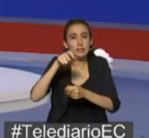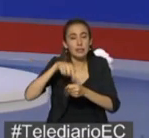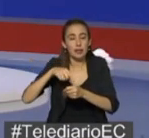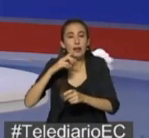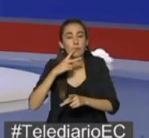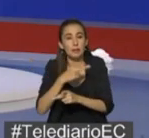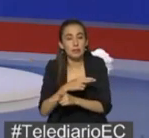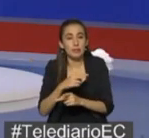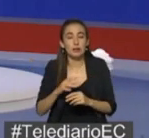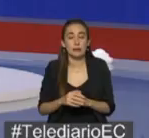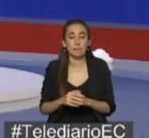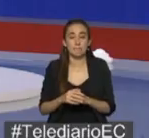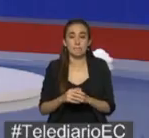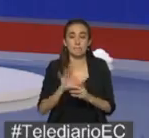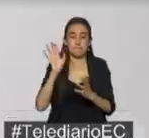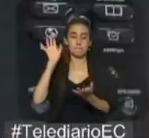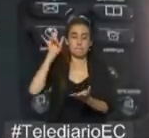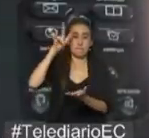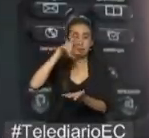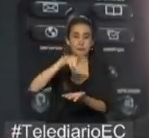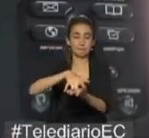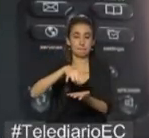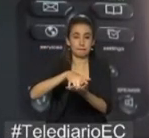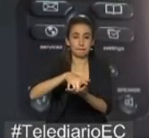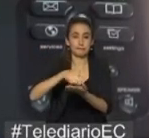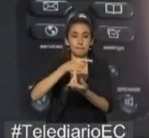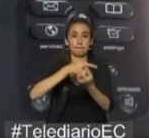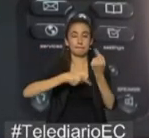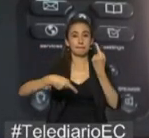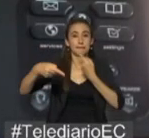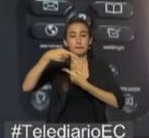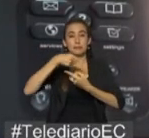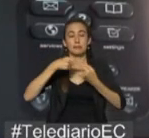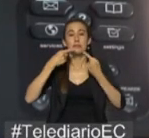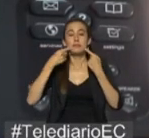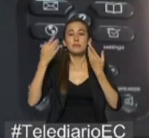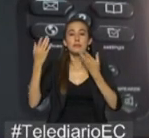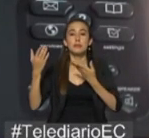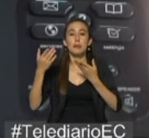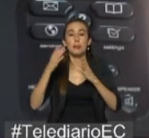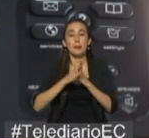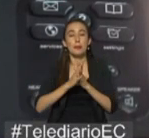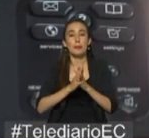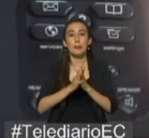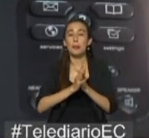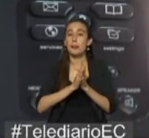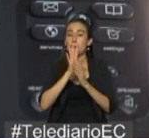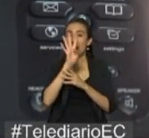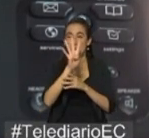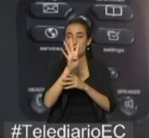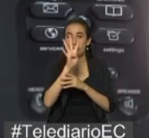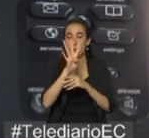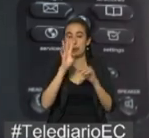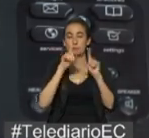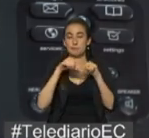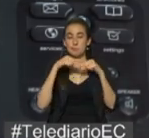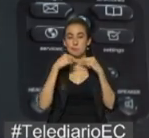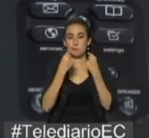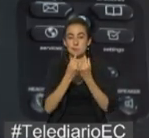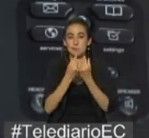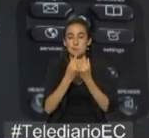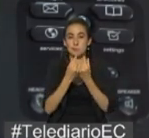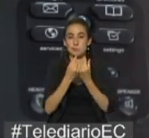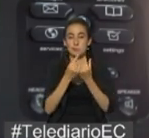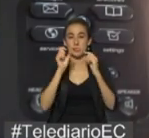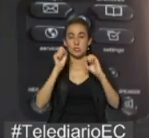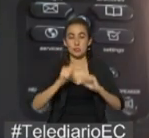El vuelo que llegó de United trajo personas que estaban comprendidas dentro de los cuatro segmentos de vulnerabilidad